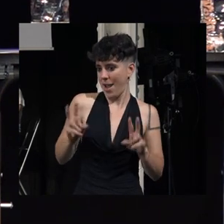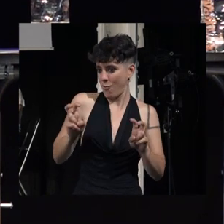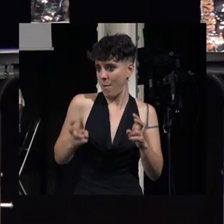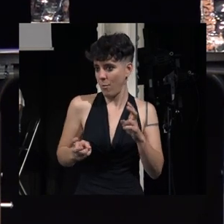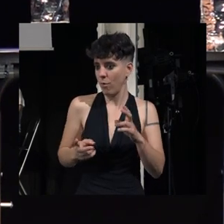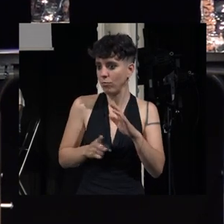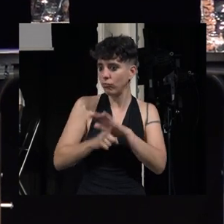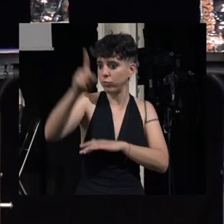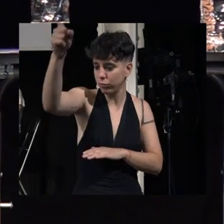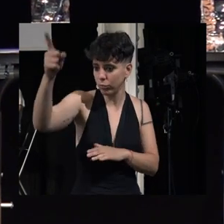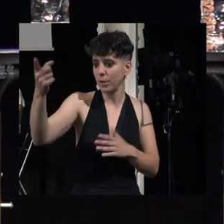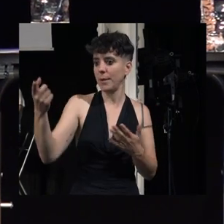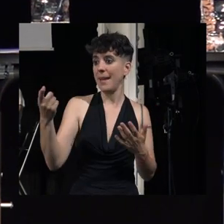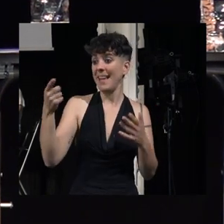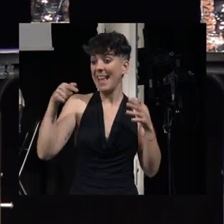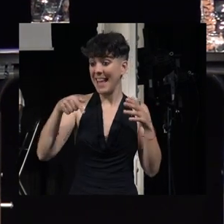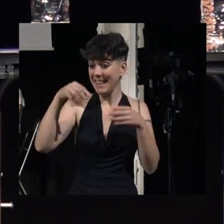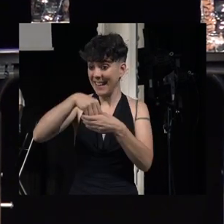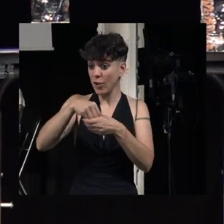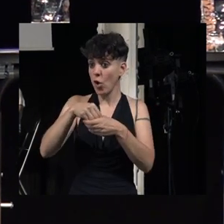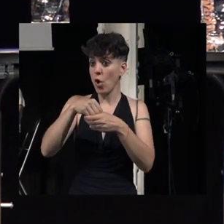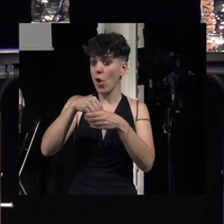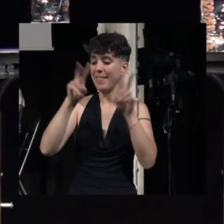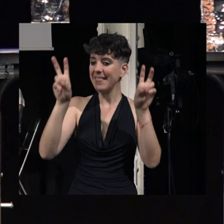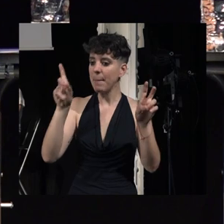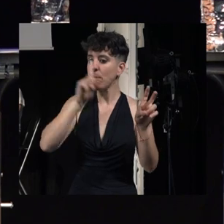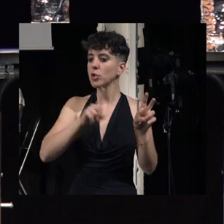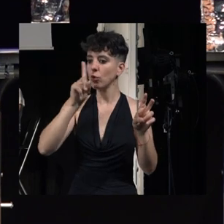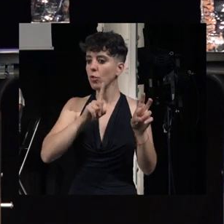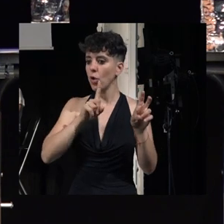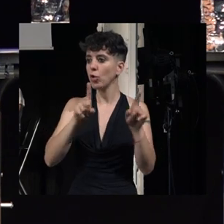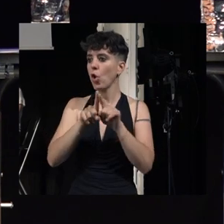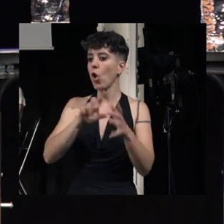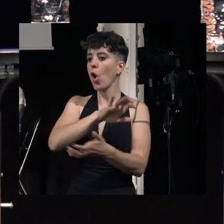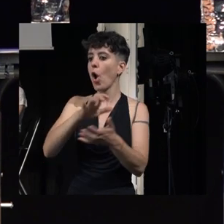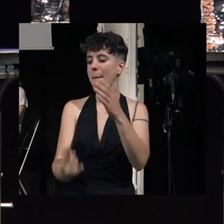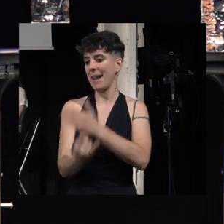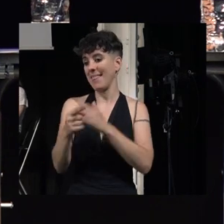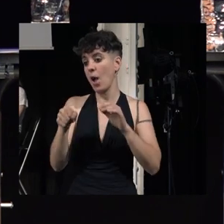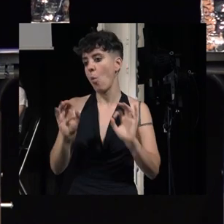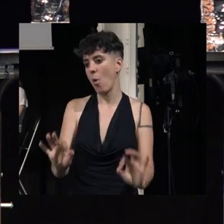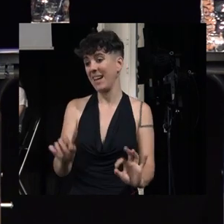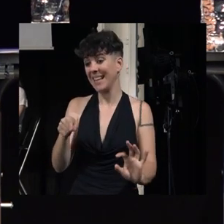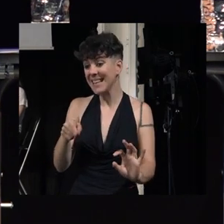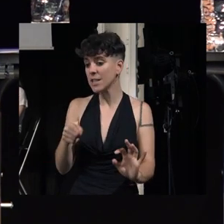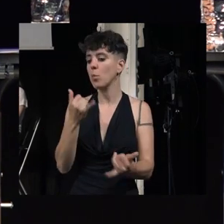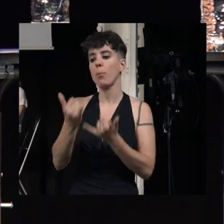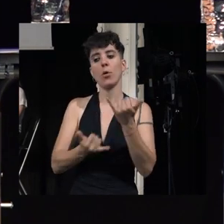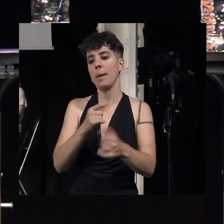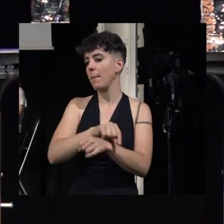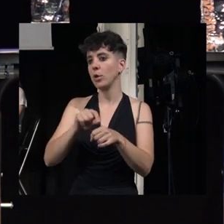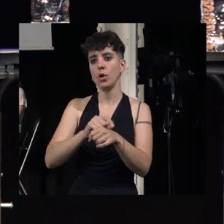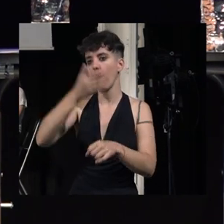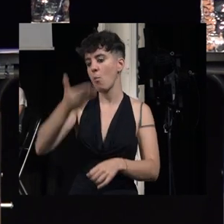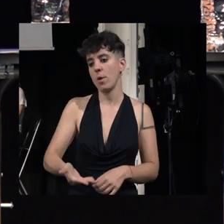español, la prostitución aparece como violencia. Entonces, yo creo que ese también es un problema político